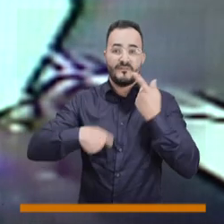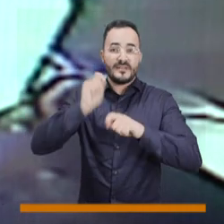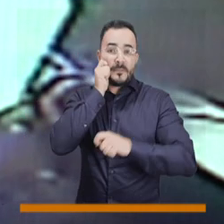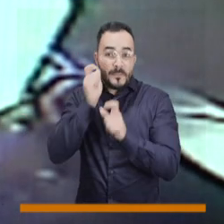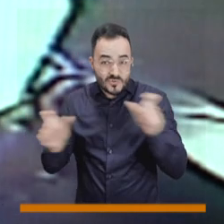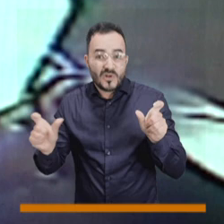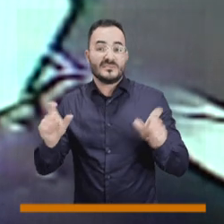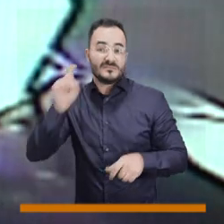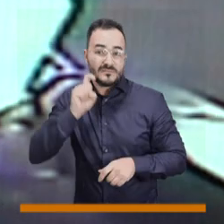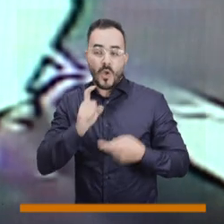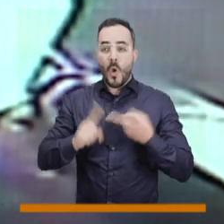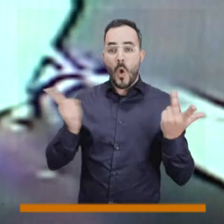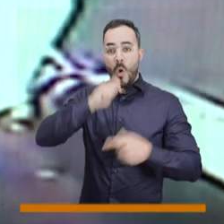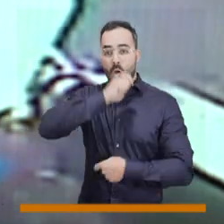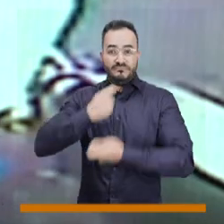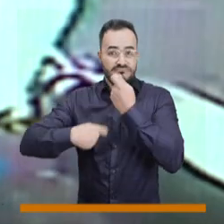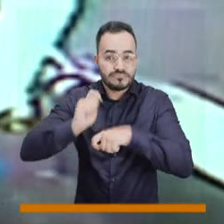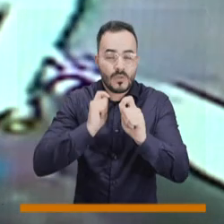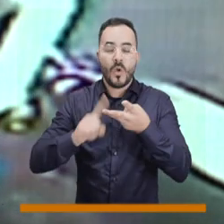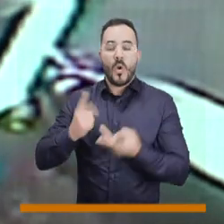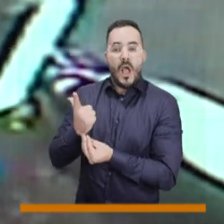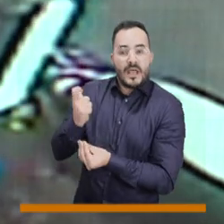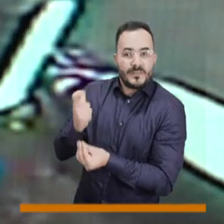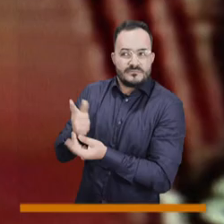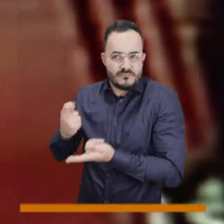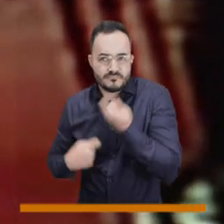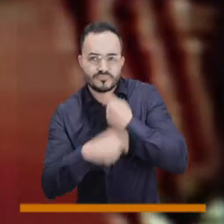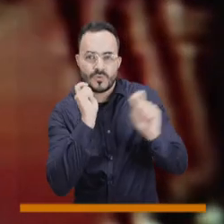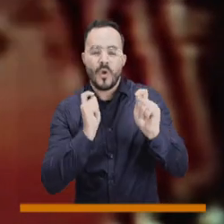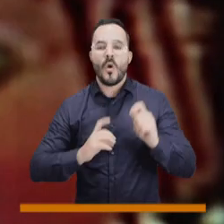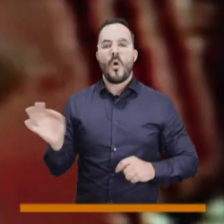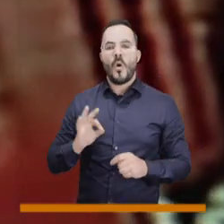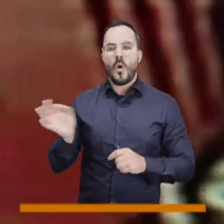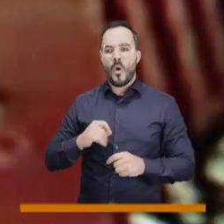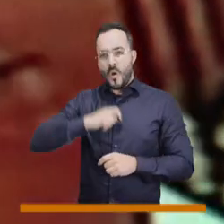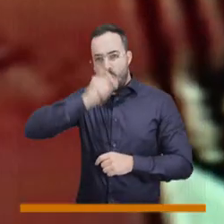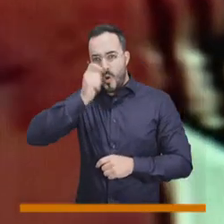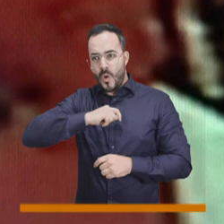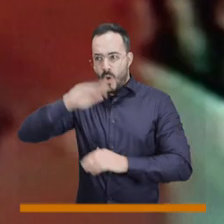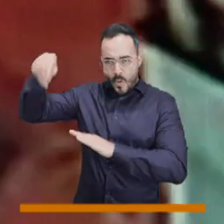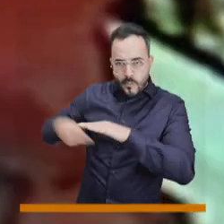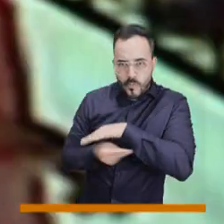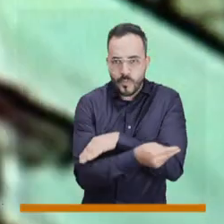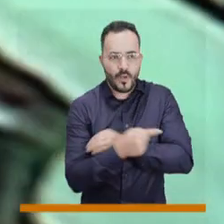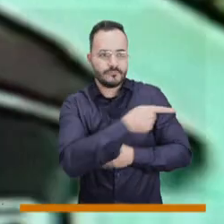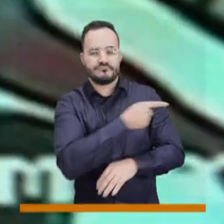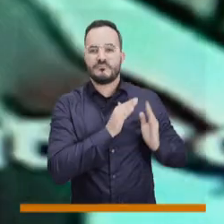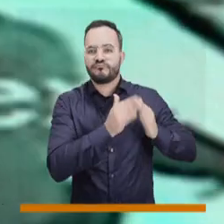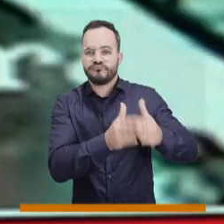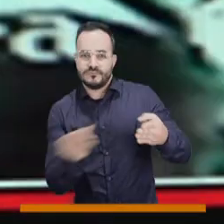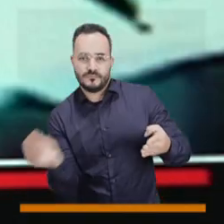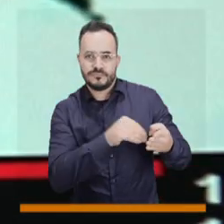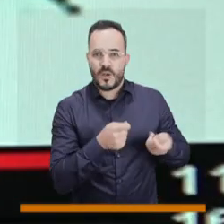transnacionales, trata de personas, narcotráfico en gran escala, tráfico de armas, aseguramiento de rutas de narcotráfico